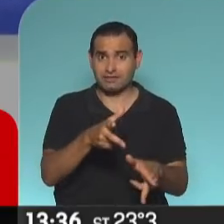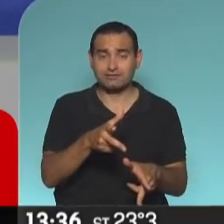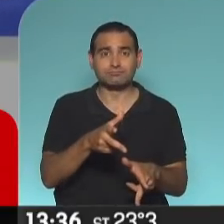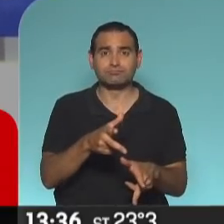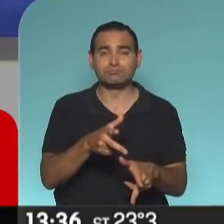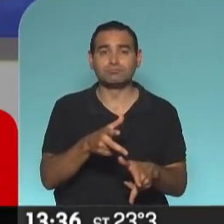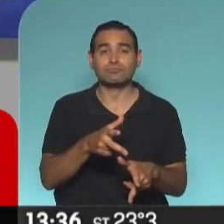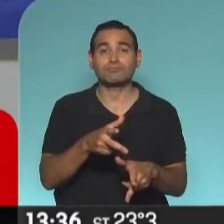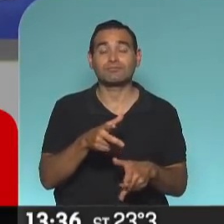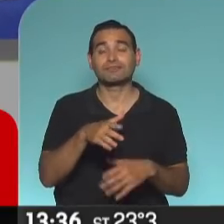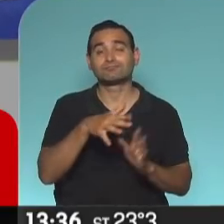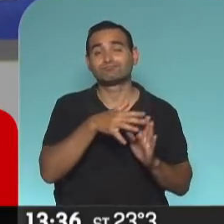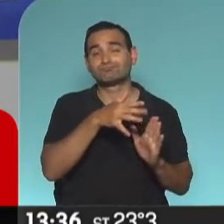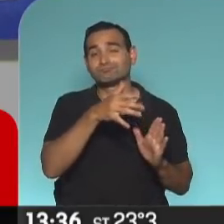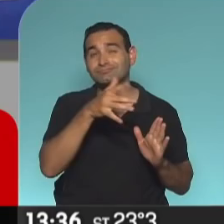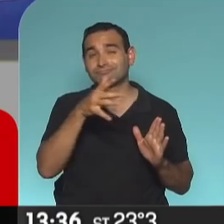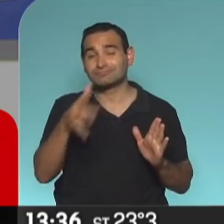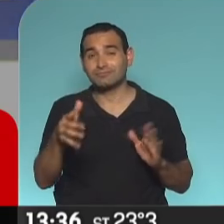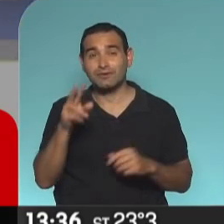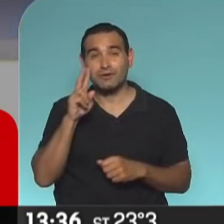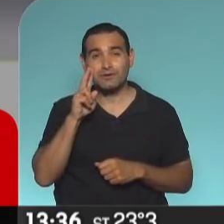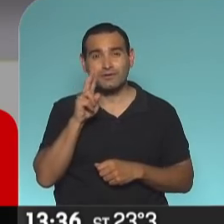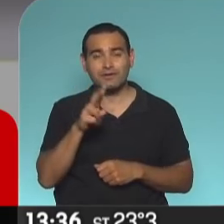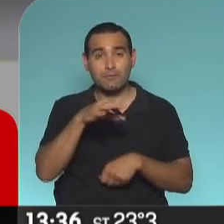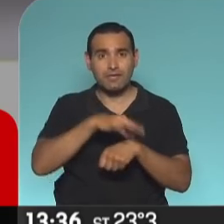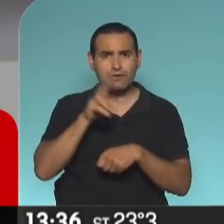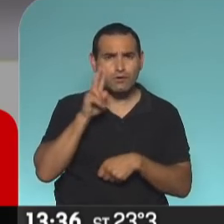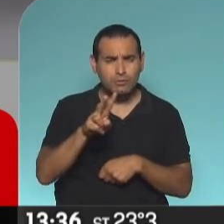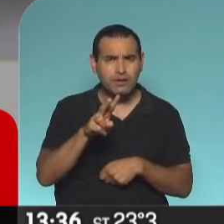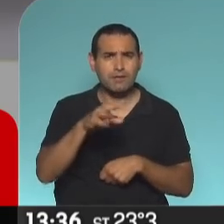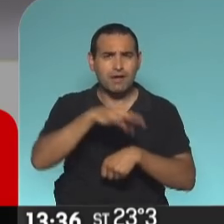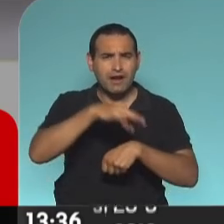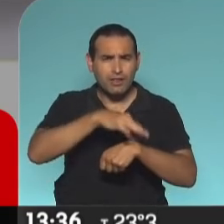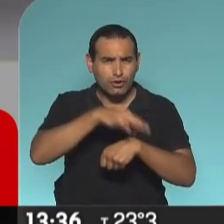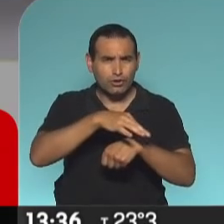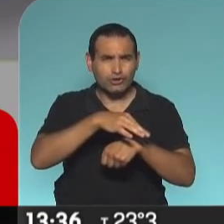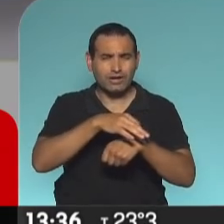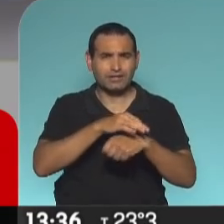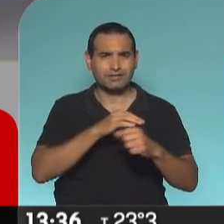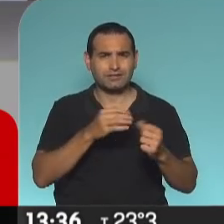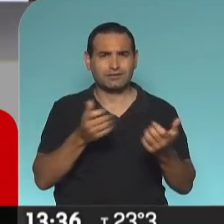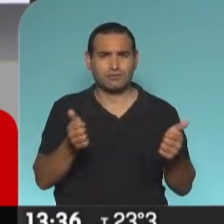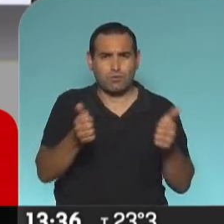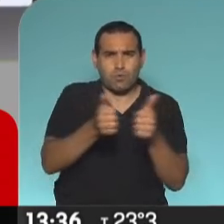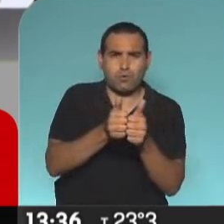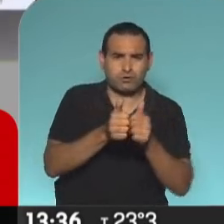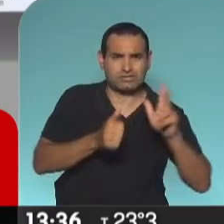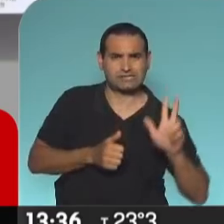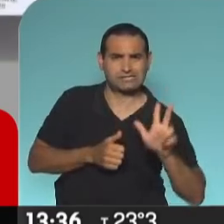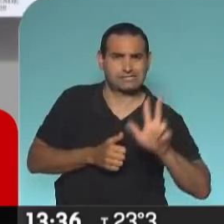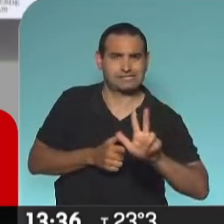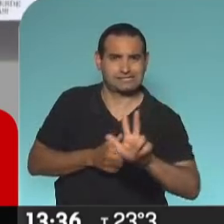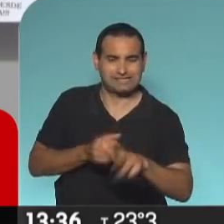Y después, cuando ve las imágenes de Maradona entrando acompañado por esta gente de seguridad